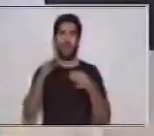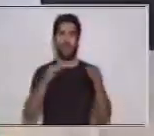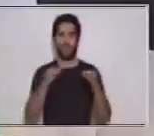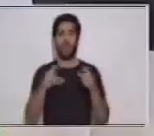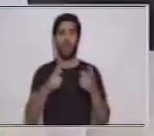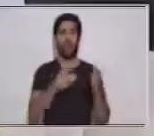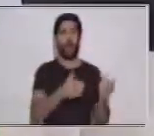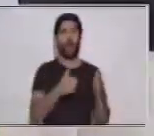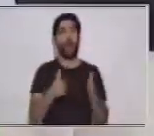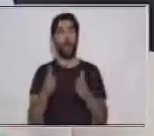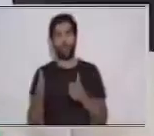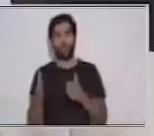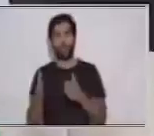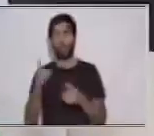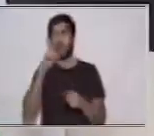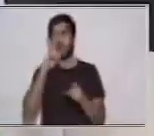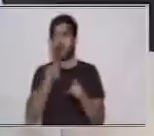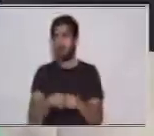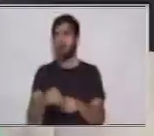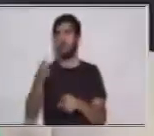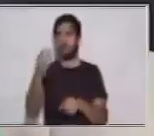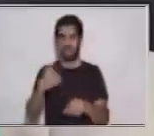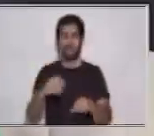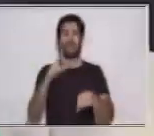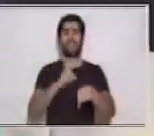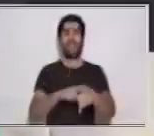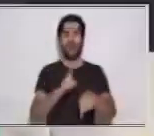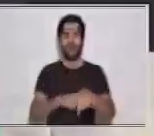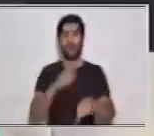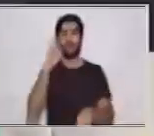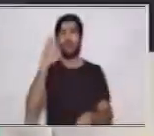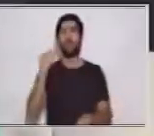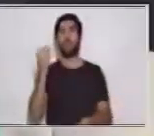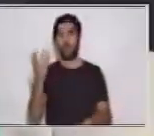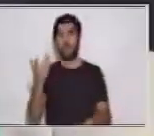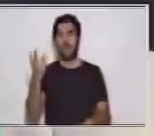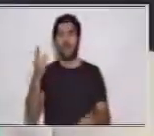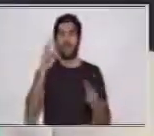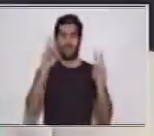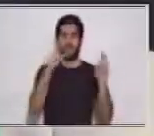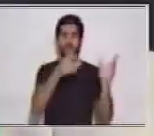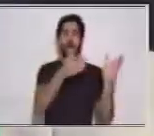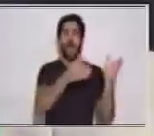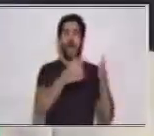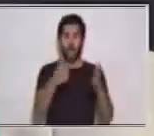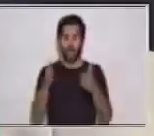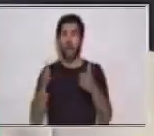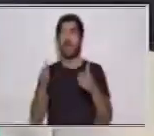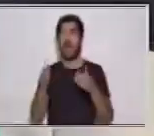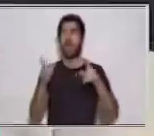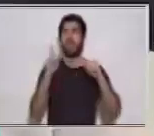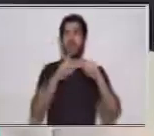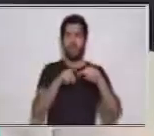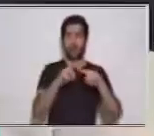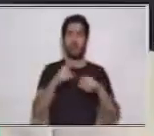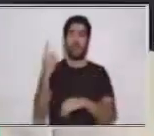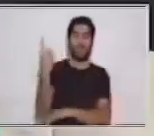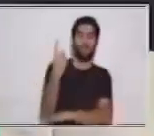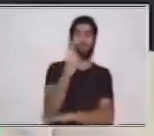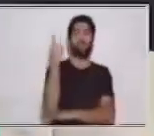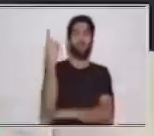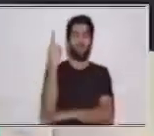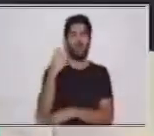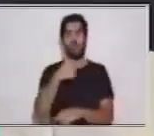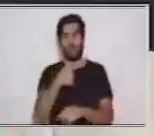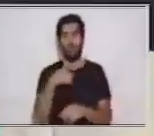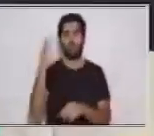de orden y un conector de temporalidad, porque los de orden pues me van a ir dando de acuerdo a la importancia que